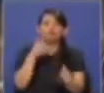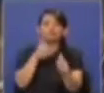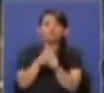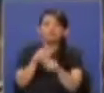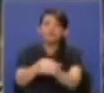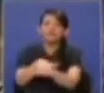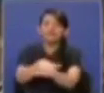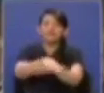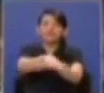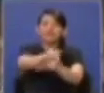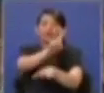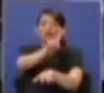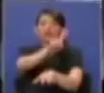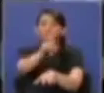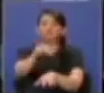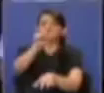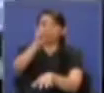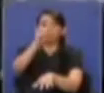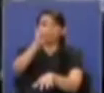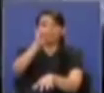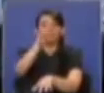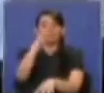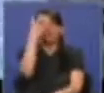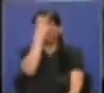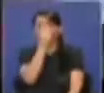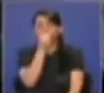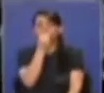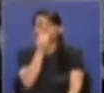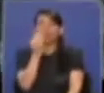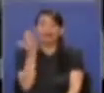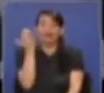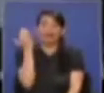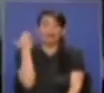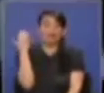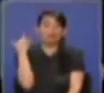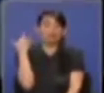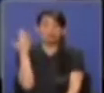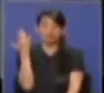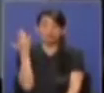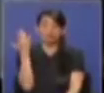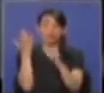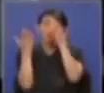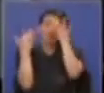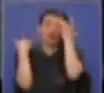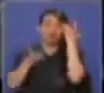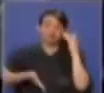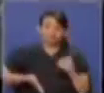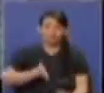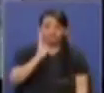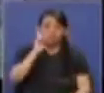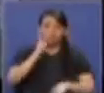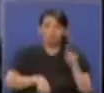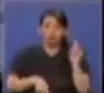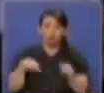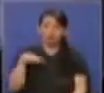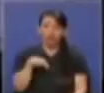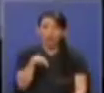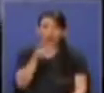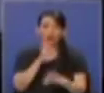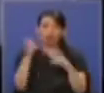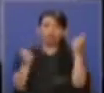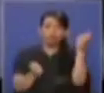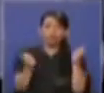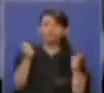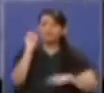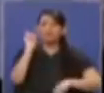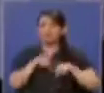Zamora, que nos llena de encanto. Antes eso era algo que era intransitable, porque además era un sitio